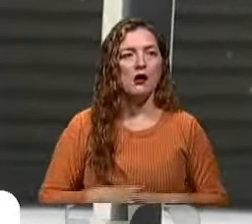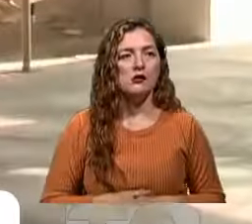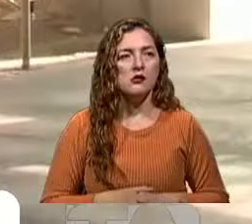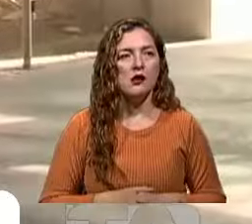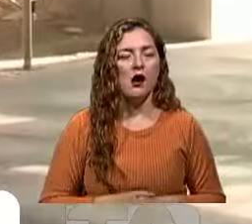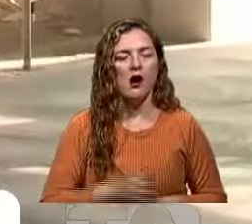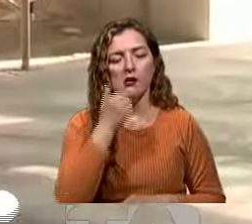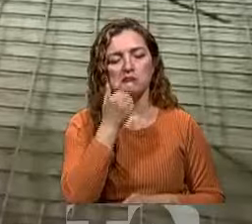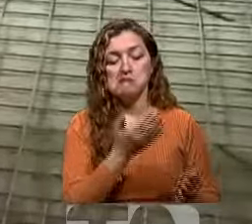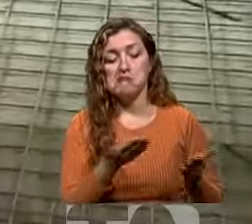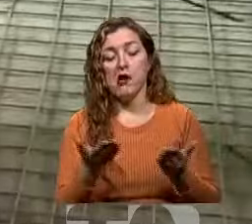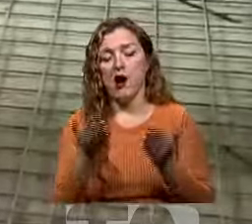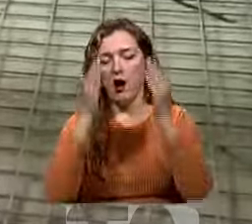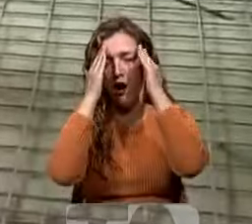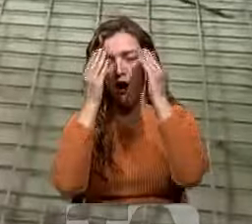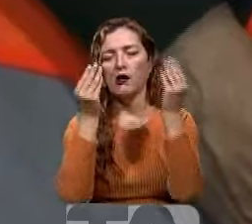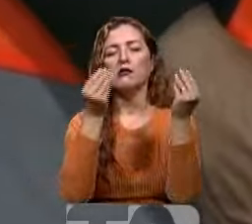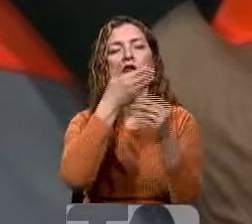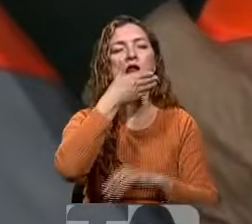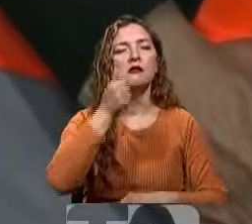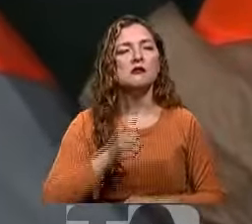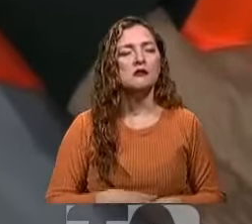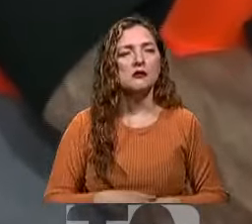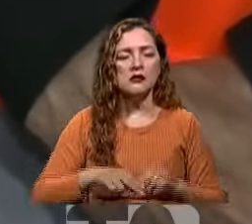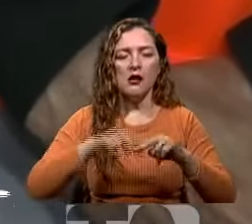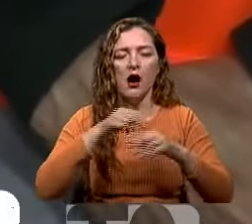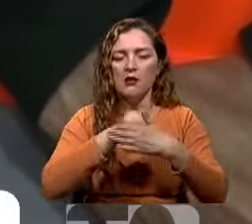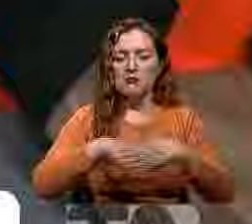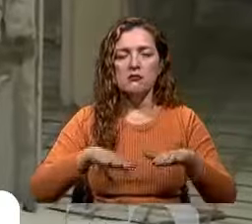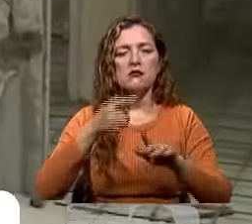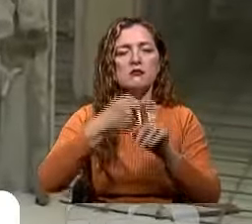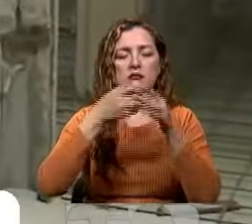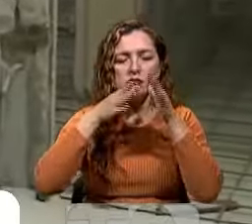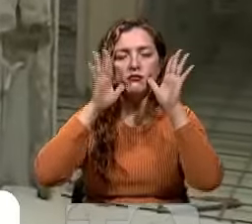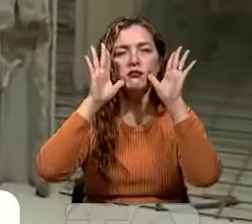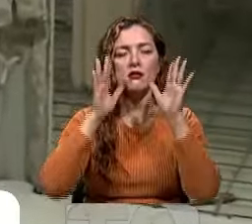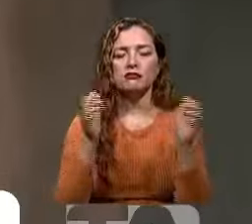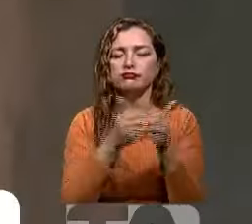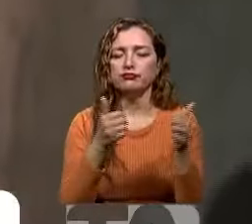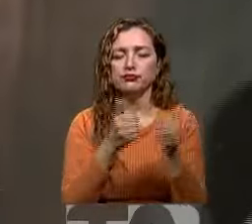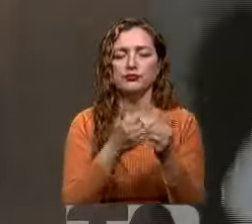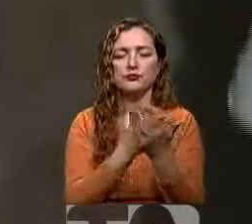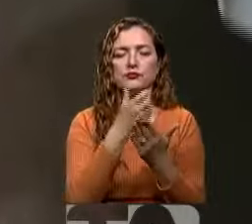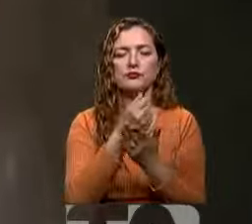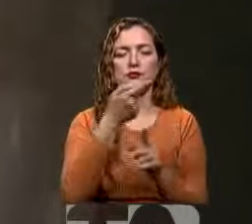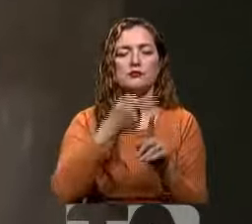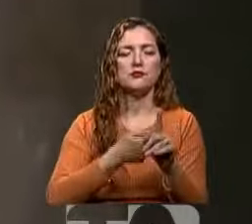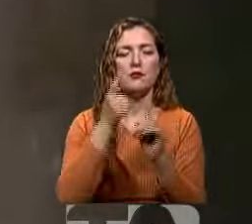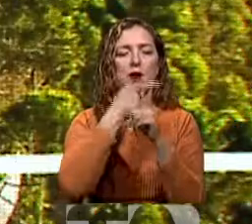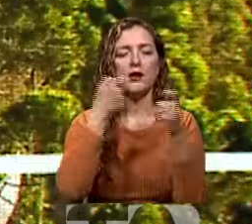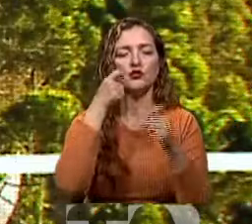recibir mejor. Se prevé que la obra finalice en diciembre y que ambas áreas repotenciadas sean equipadas hasta marzo del próximo